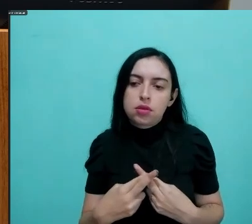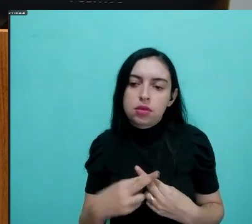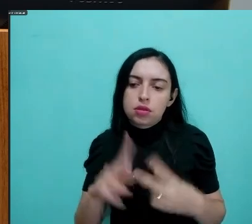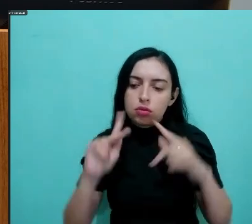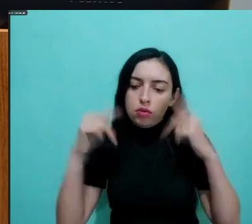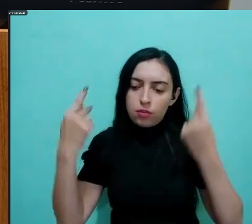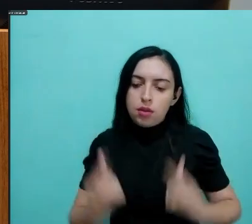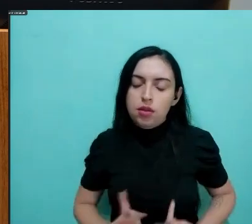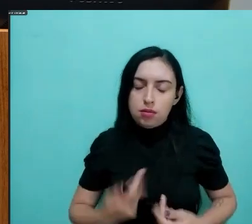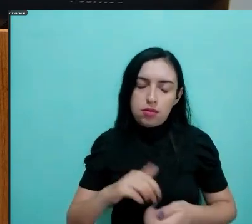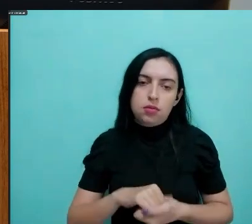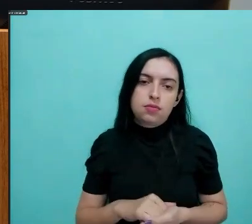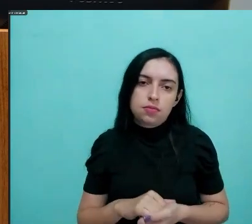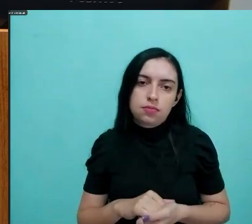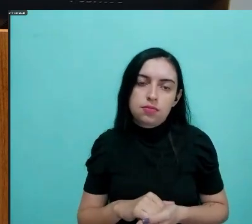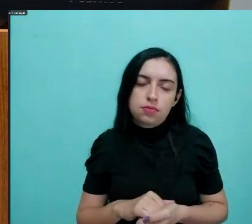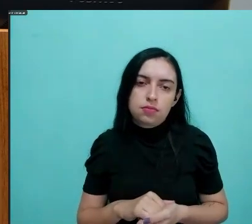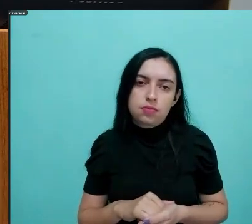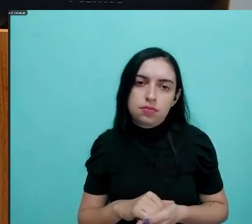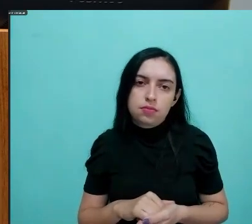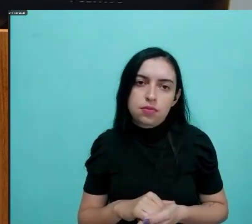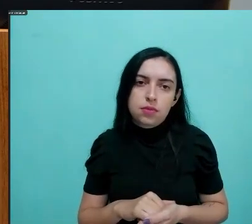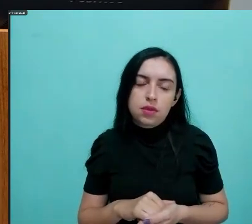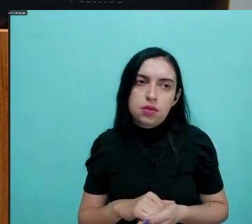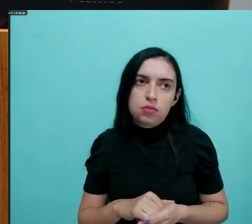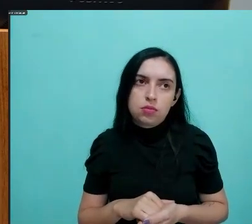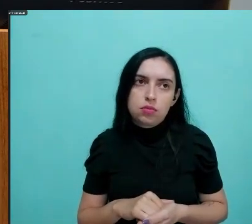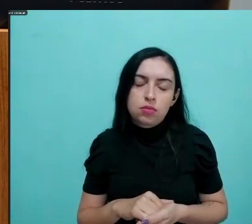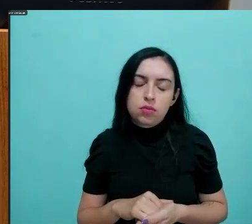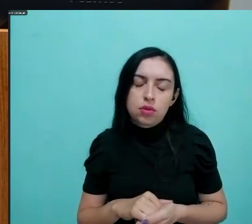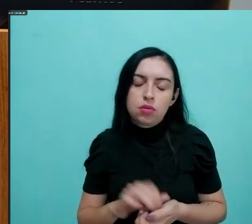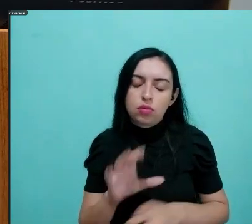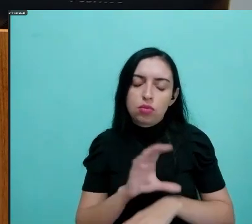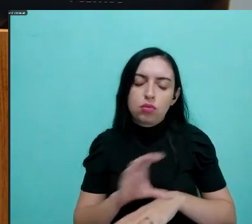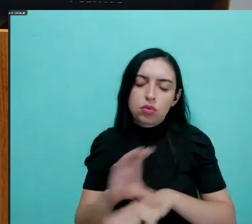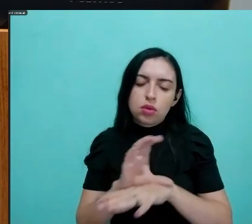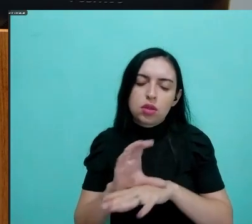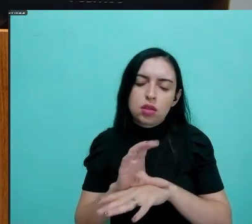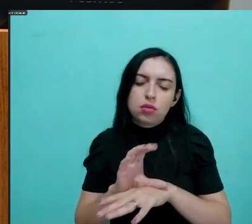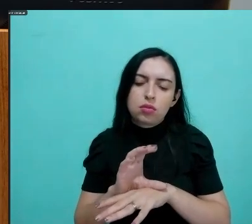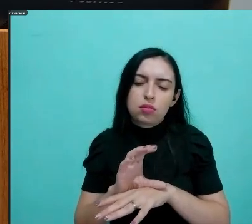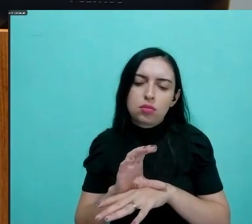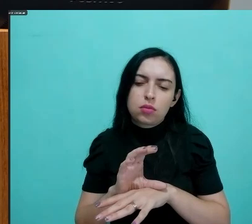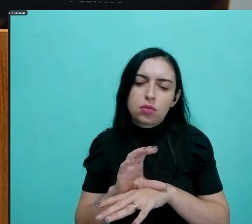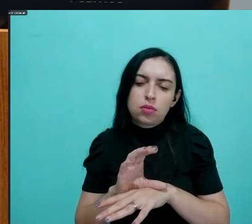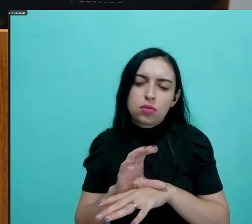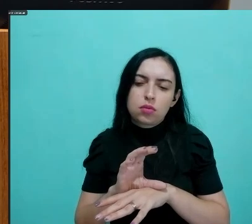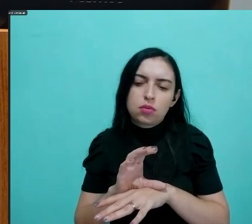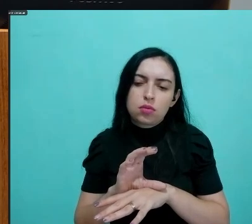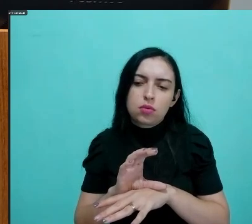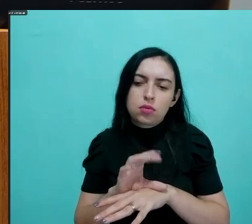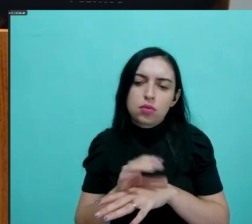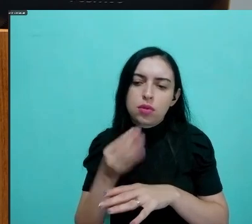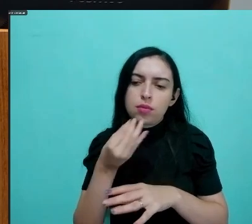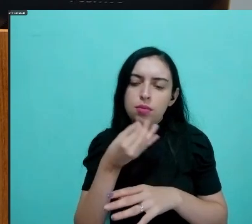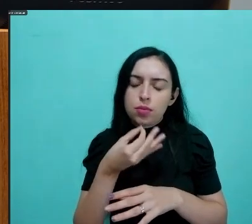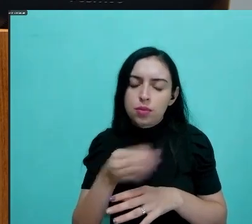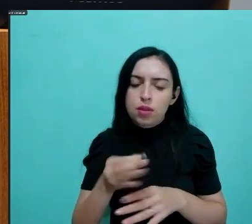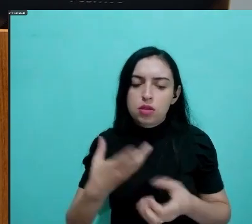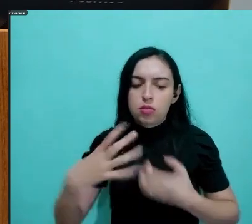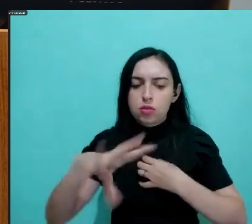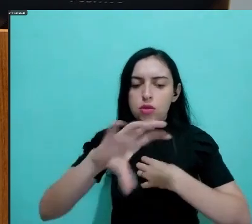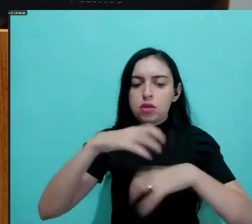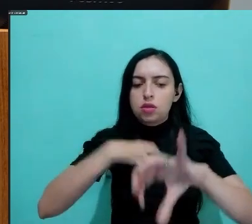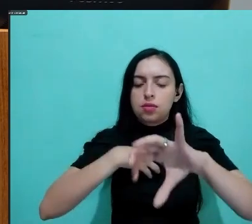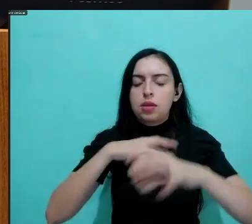básicamente. Y para decidir eso, el Consejo Constitucional invocó el principio de fraternidad.